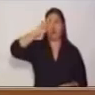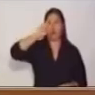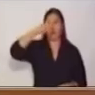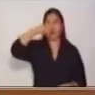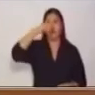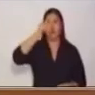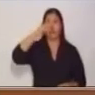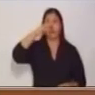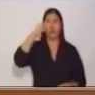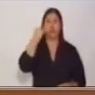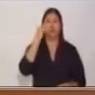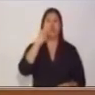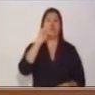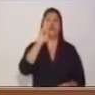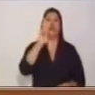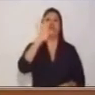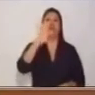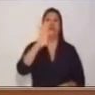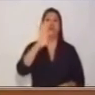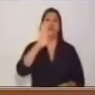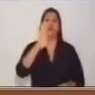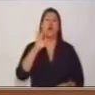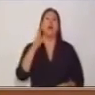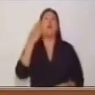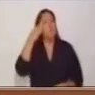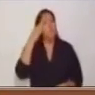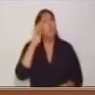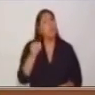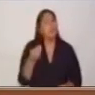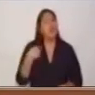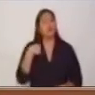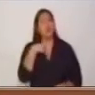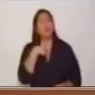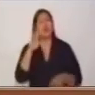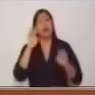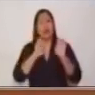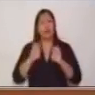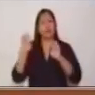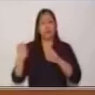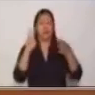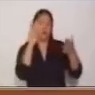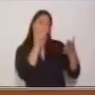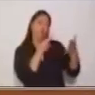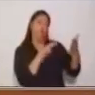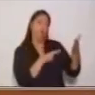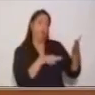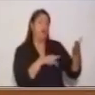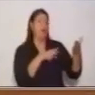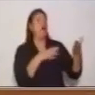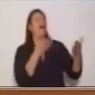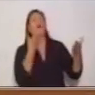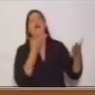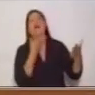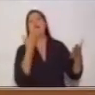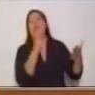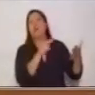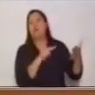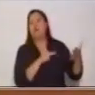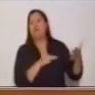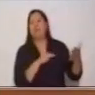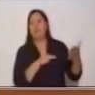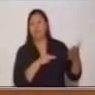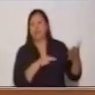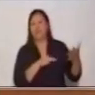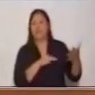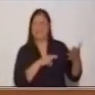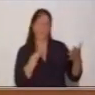lector no tenga tanta exigencia en cuanto a imaginarse los sucesos o la información que